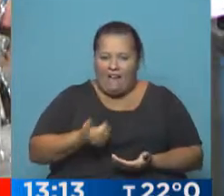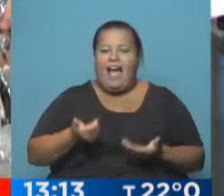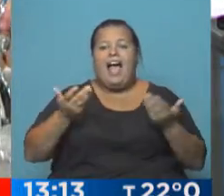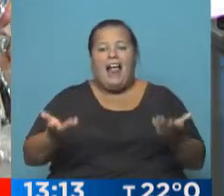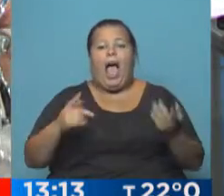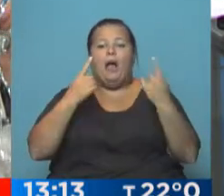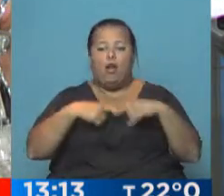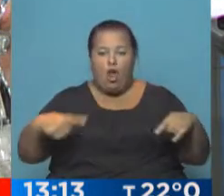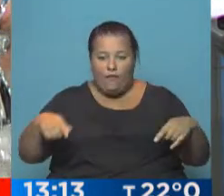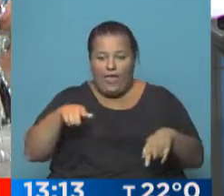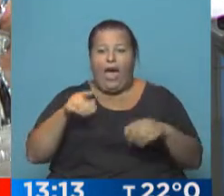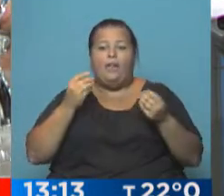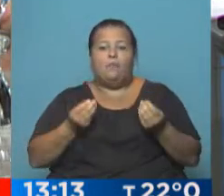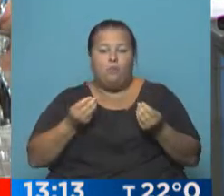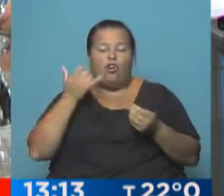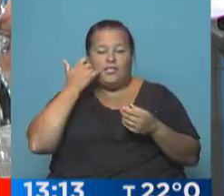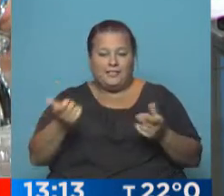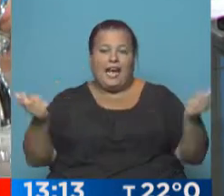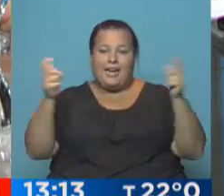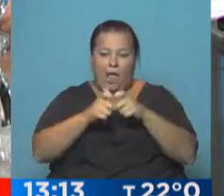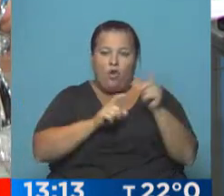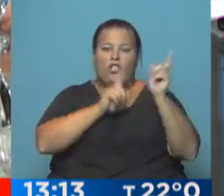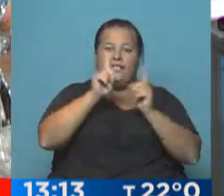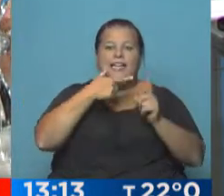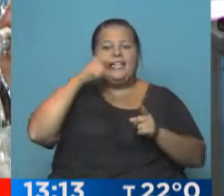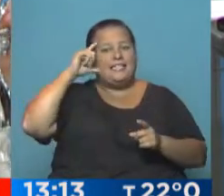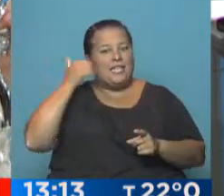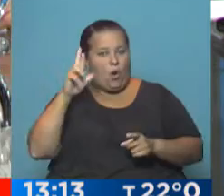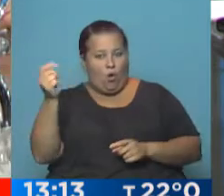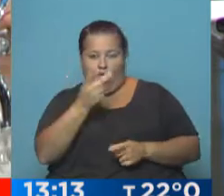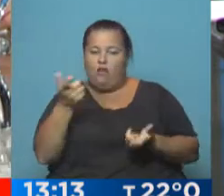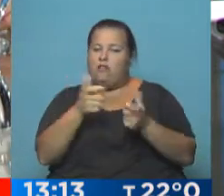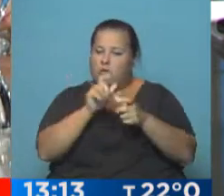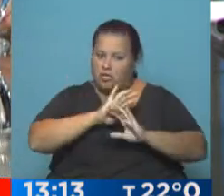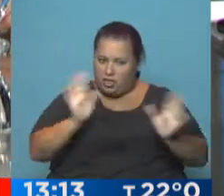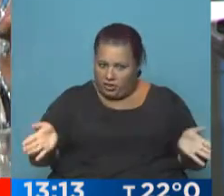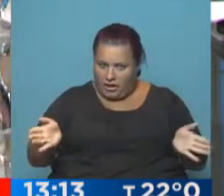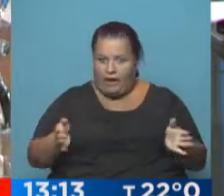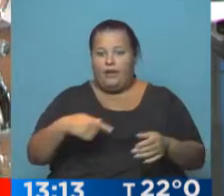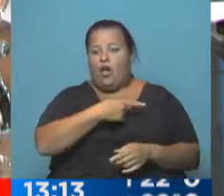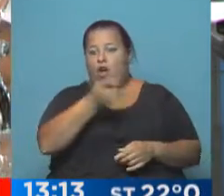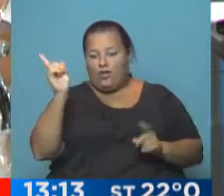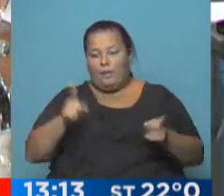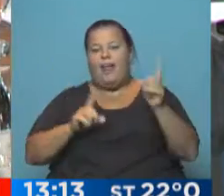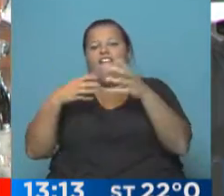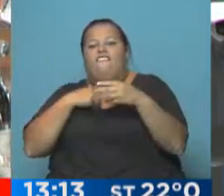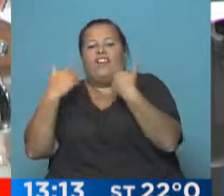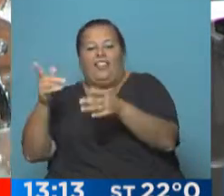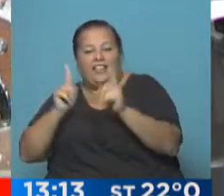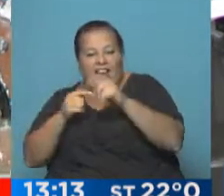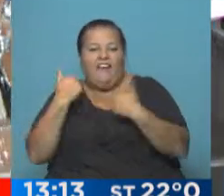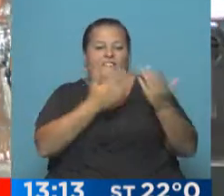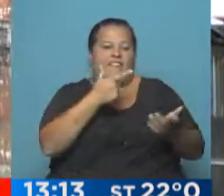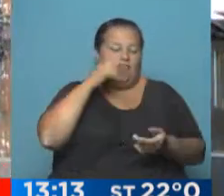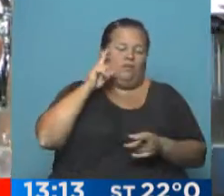Pero hay novedades al respecto porque se hizo el encuentro entre Tinelli, Segura, Segura de Tinelli, y los demás, los tinelistas, claro, y los que estuvieron no